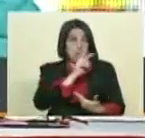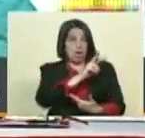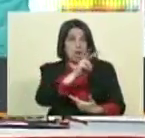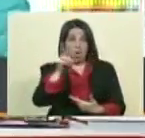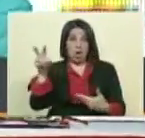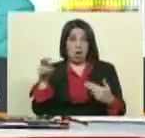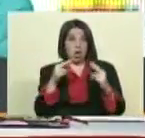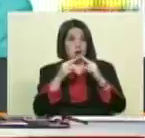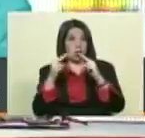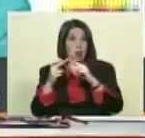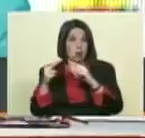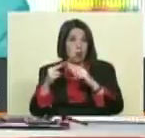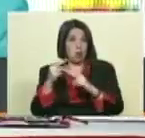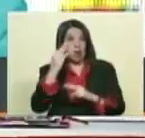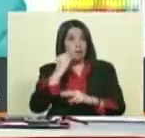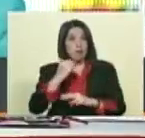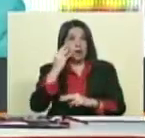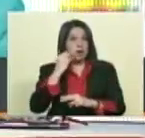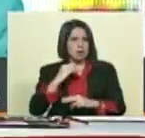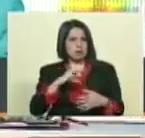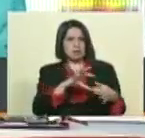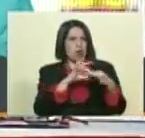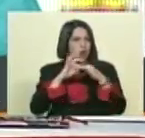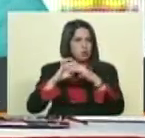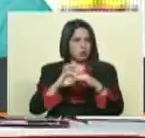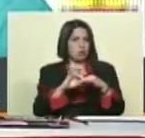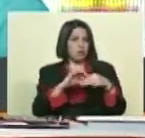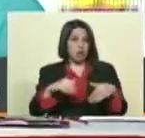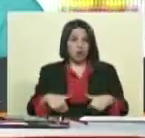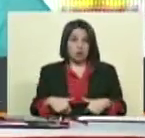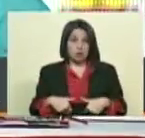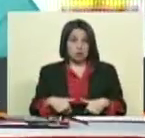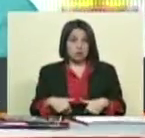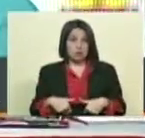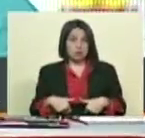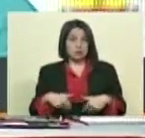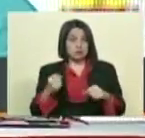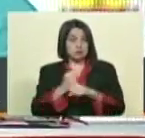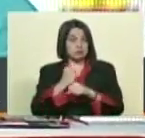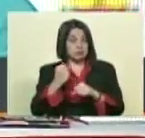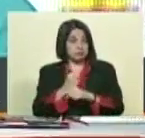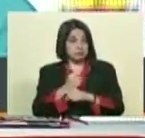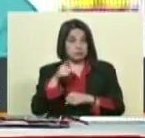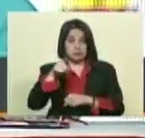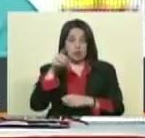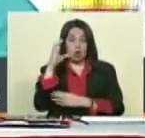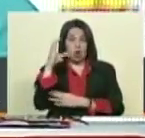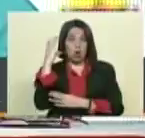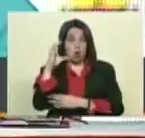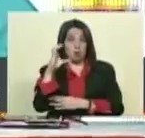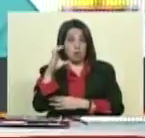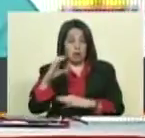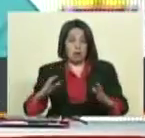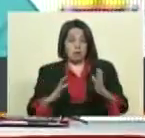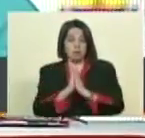esta experiencia y vamos a unir fuerzas. Si Colombia, presidente Juan Manuel Santos,